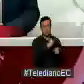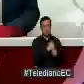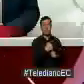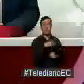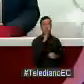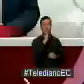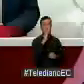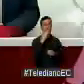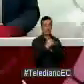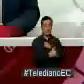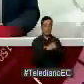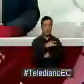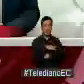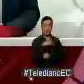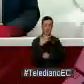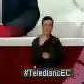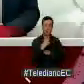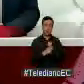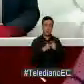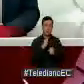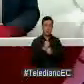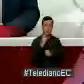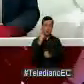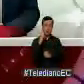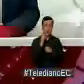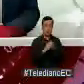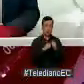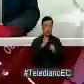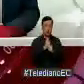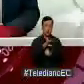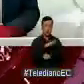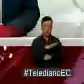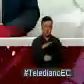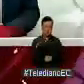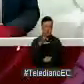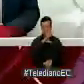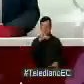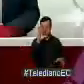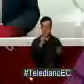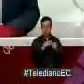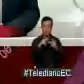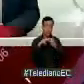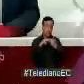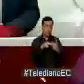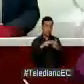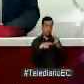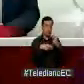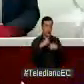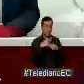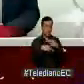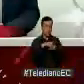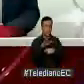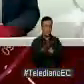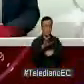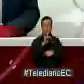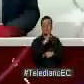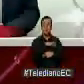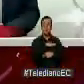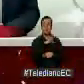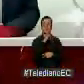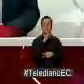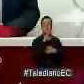y en el caso de Chile ya supera los 15 años, son 16 años aproximadamente de esta relación comercial directa con el